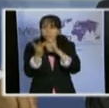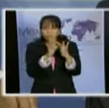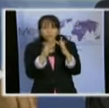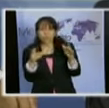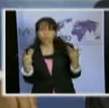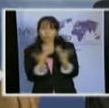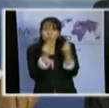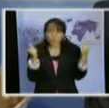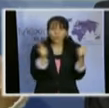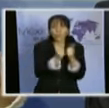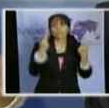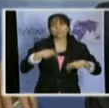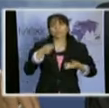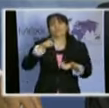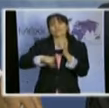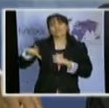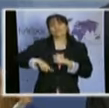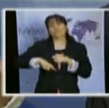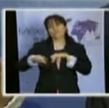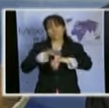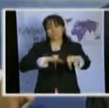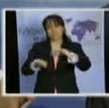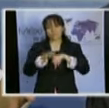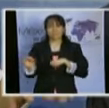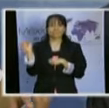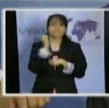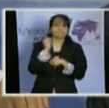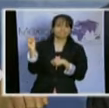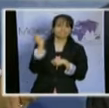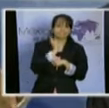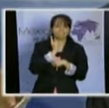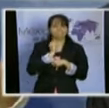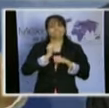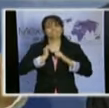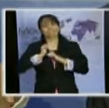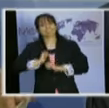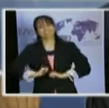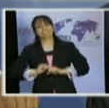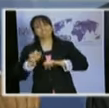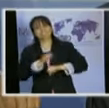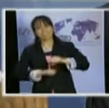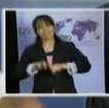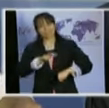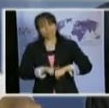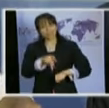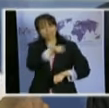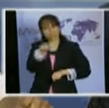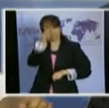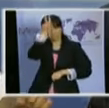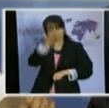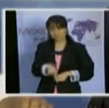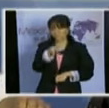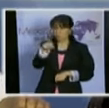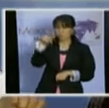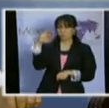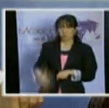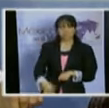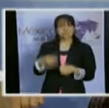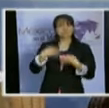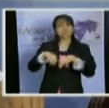política. Con los parlamentarios, sin duda, que tienen la altísima responsabilidad de